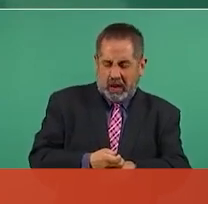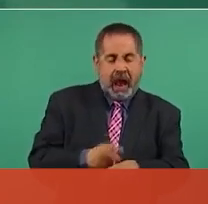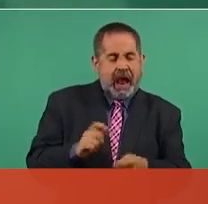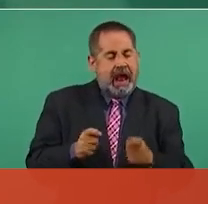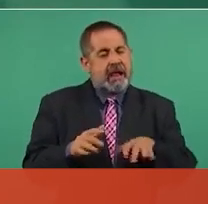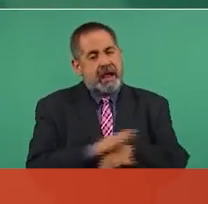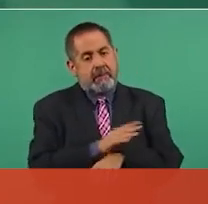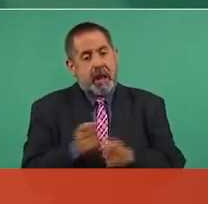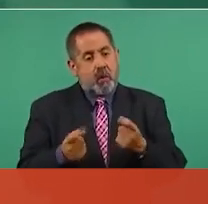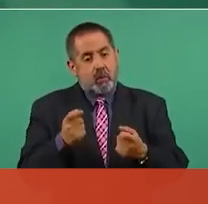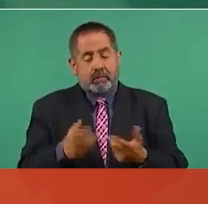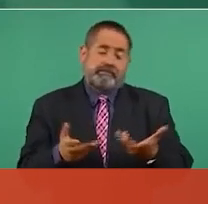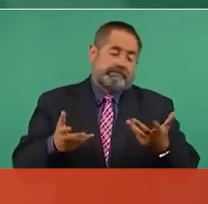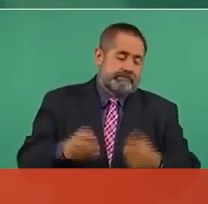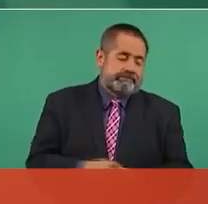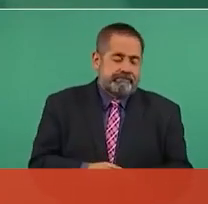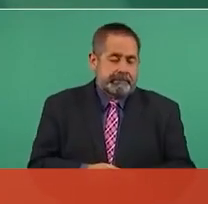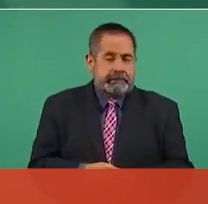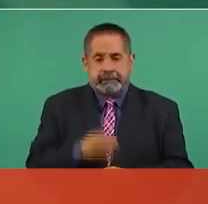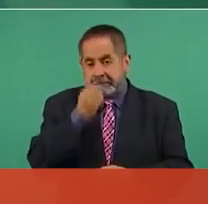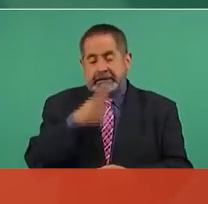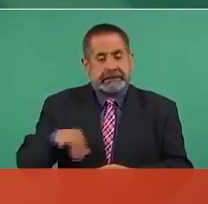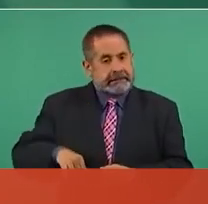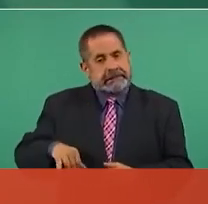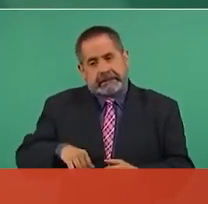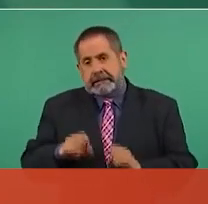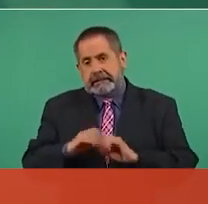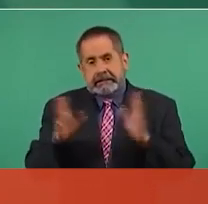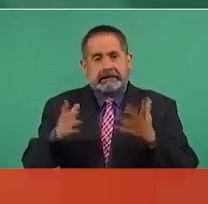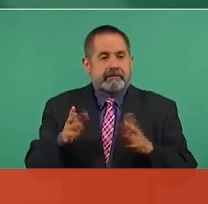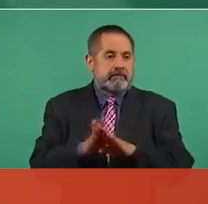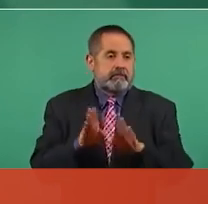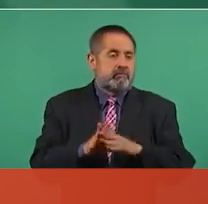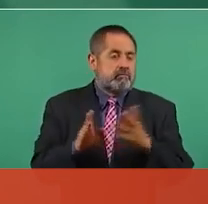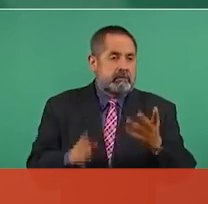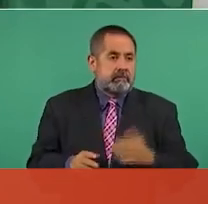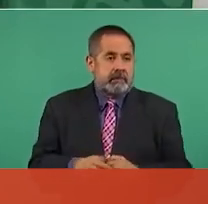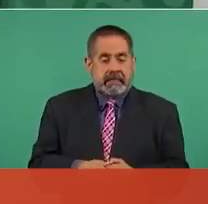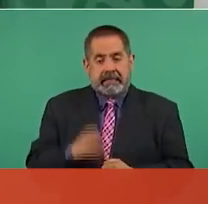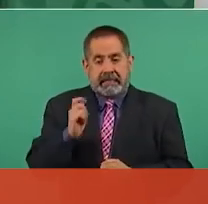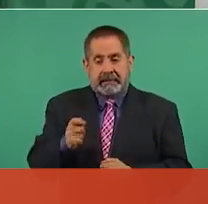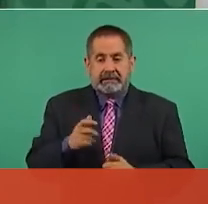Es muy interesante de cómo la gente